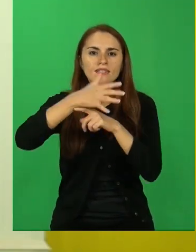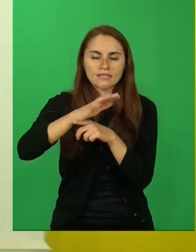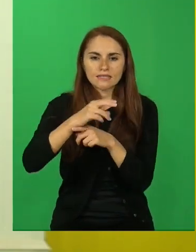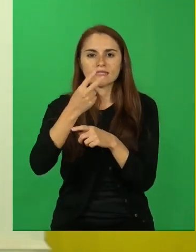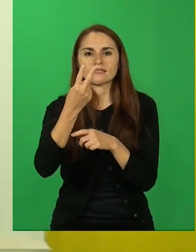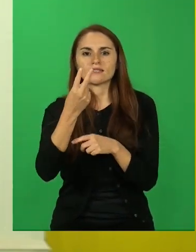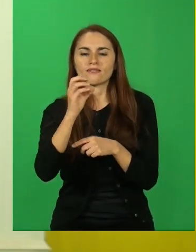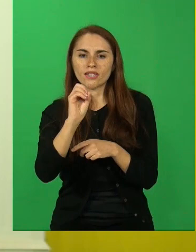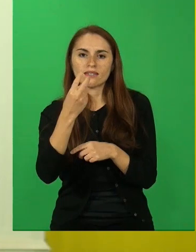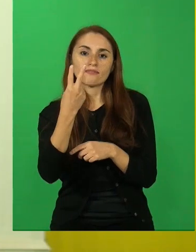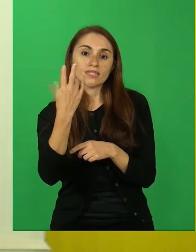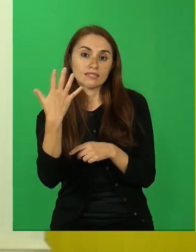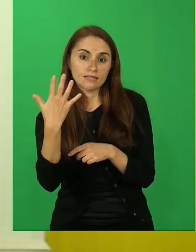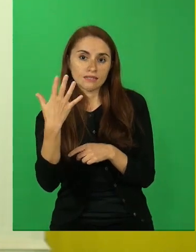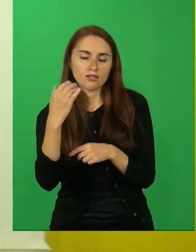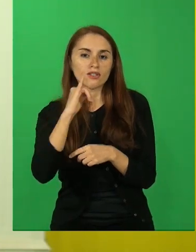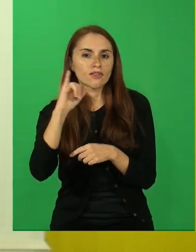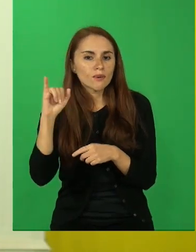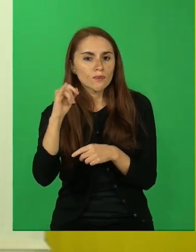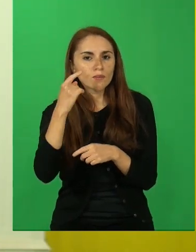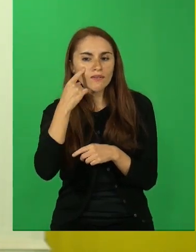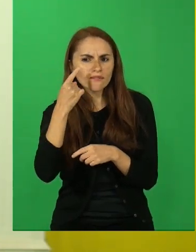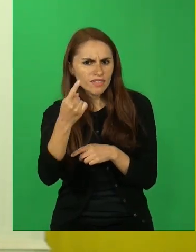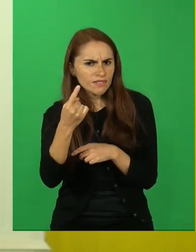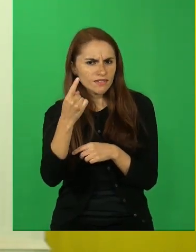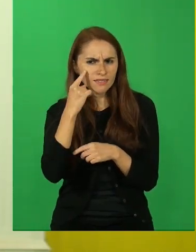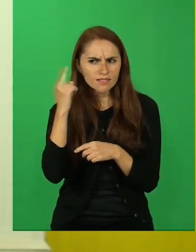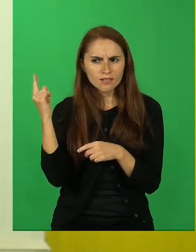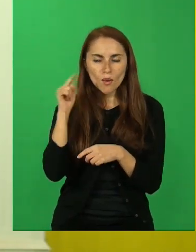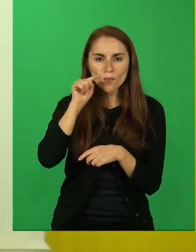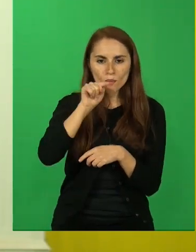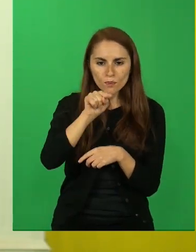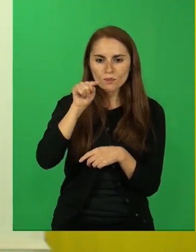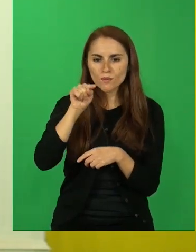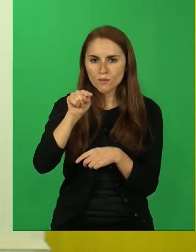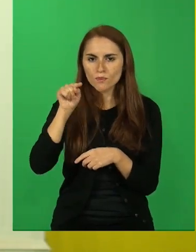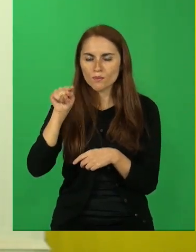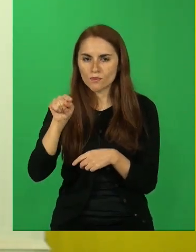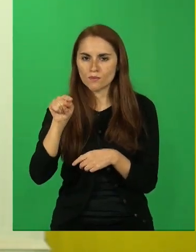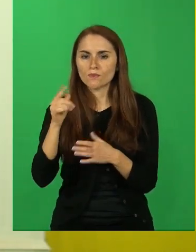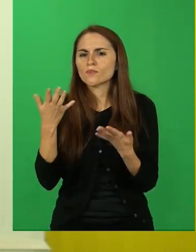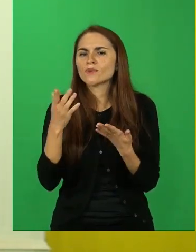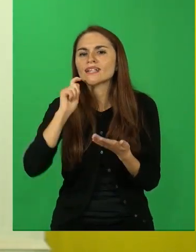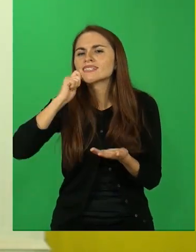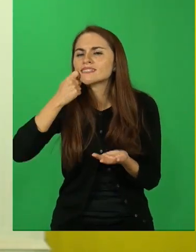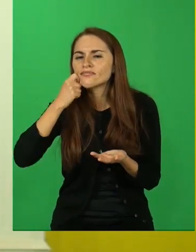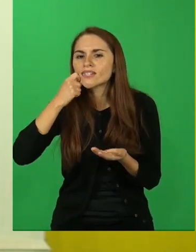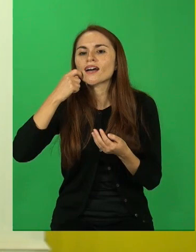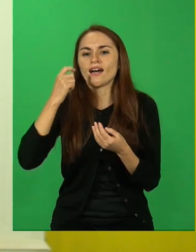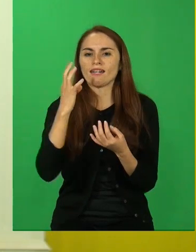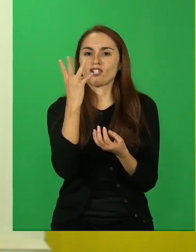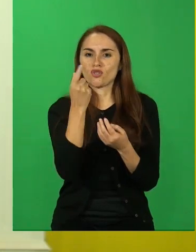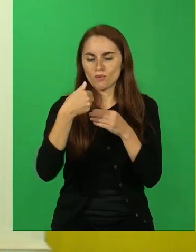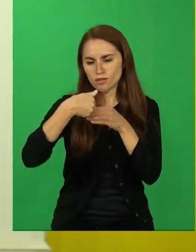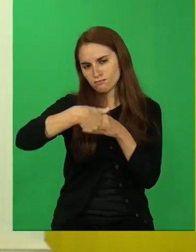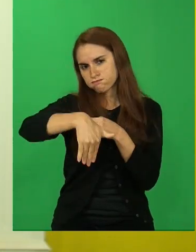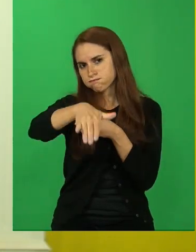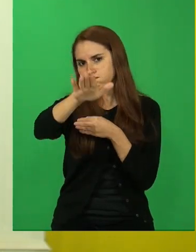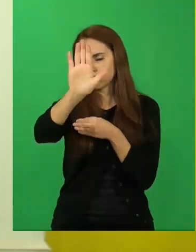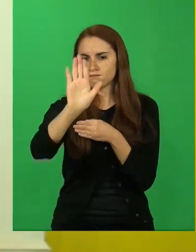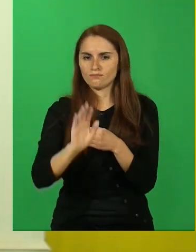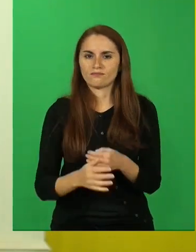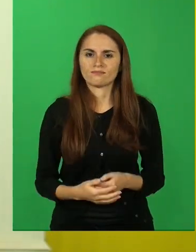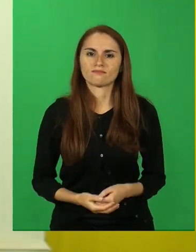25 y si te das cuenta, después del 25 pusimos puntos suspensivos en este caso para hacer justamente alusión que